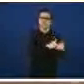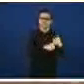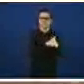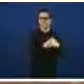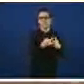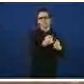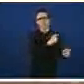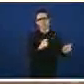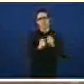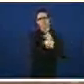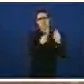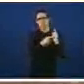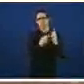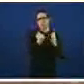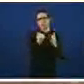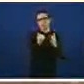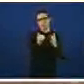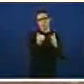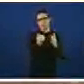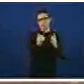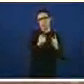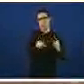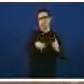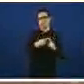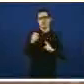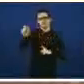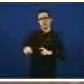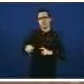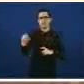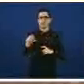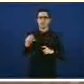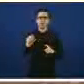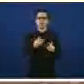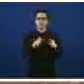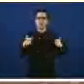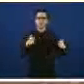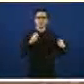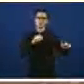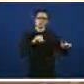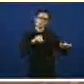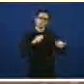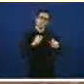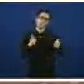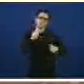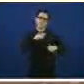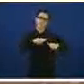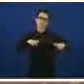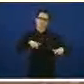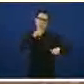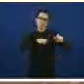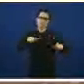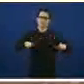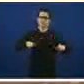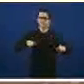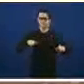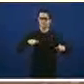señor Núñez Feijó Que vostede Personalmente Debería de reunirse Cas plataformas De afectados O se están aquí Creemos que sería